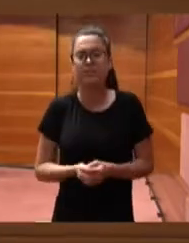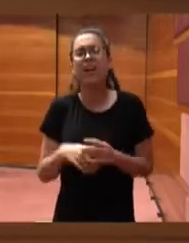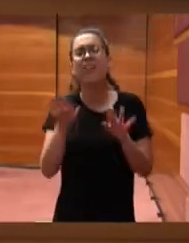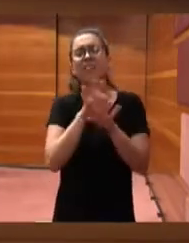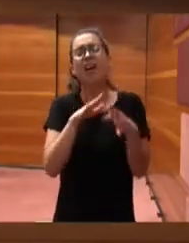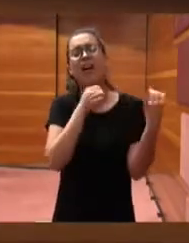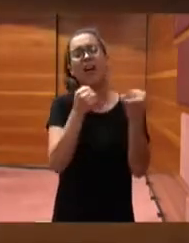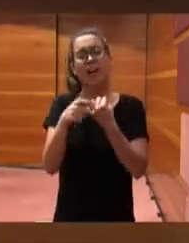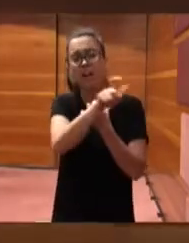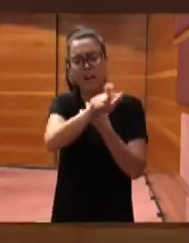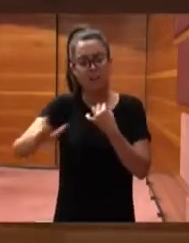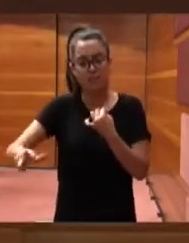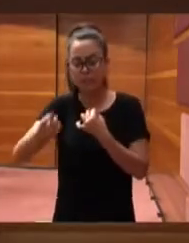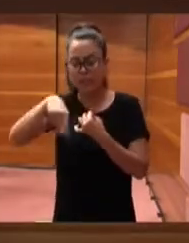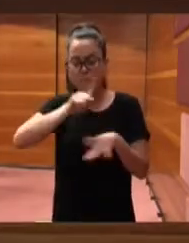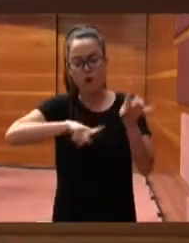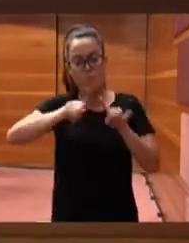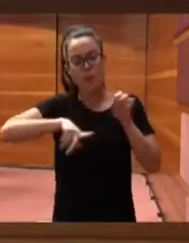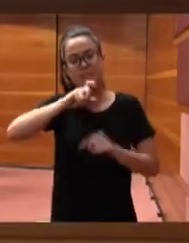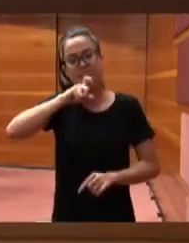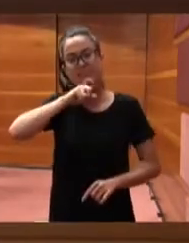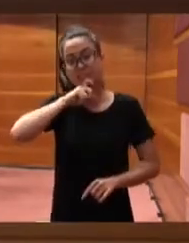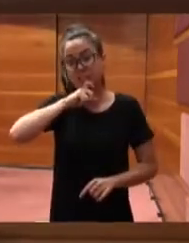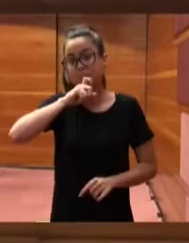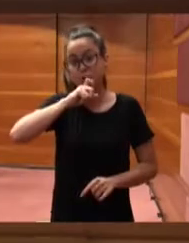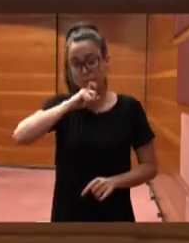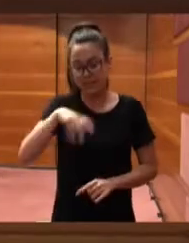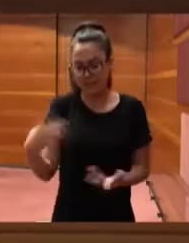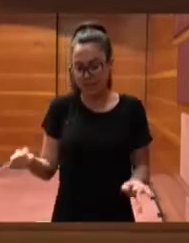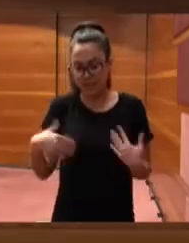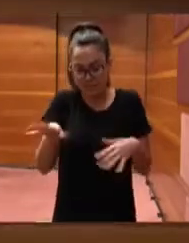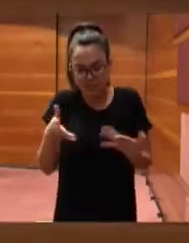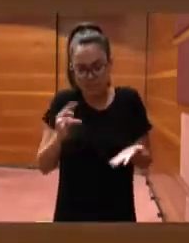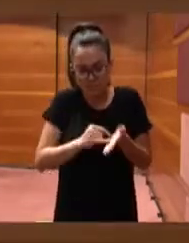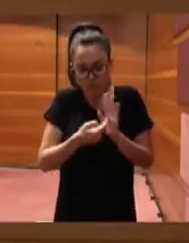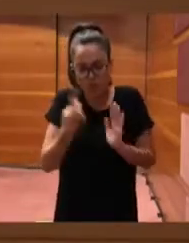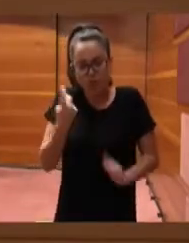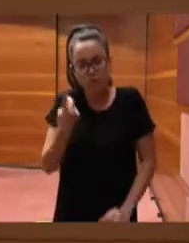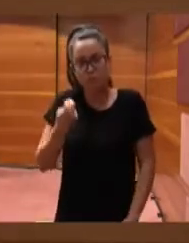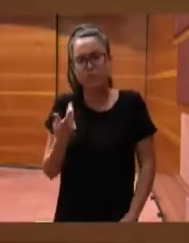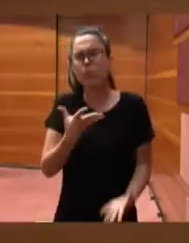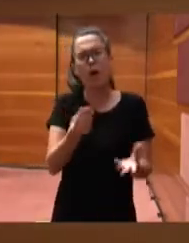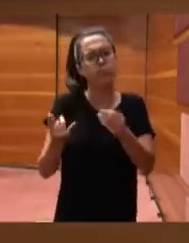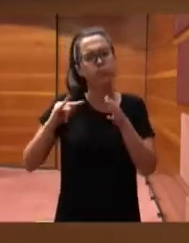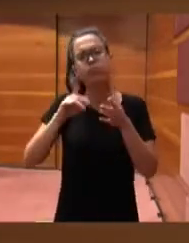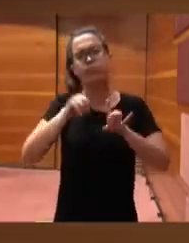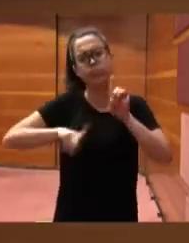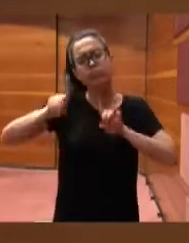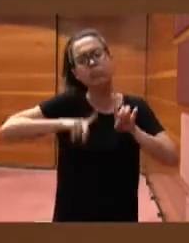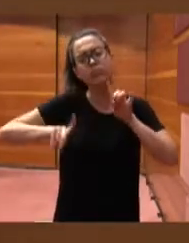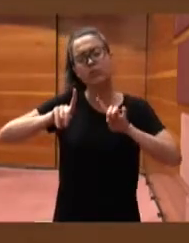llegado para ocuparse de los problemas difíciles, de los wicked problems que dicen los anglos. Y hay muchos problemas que, siguiendo